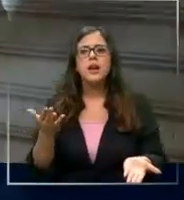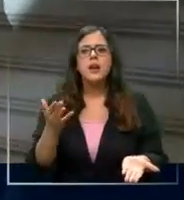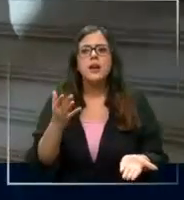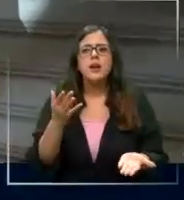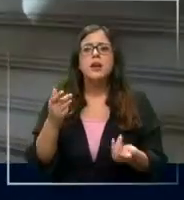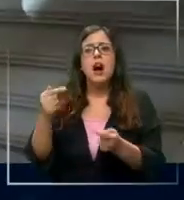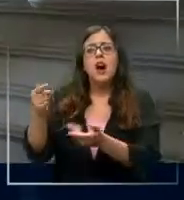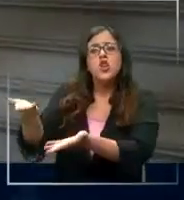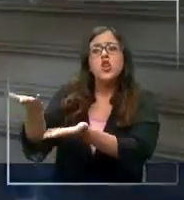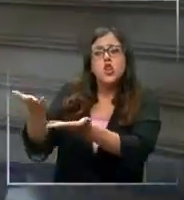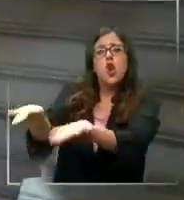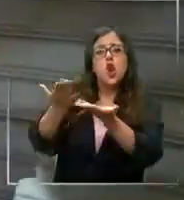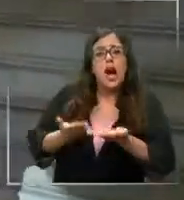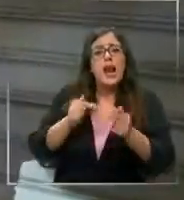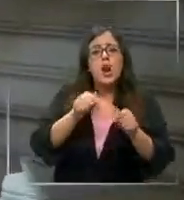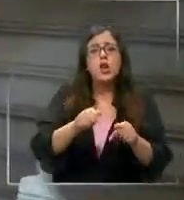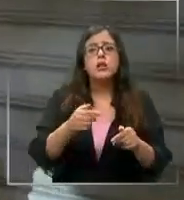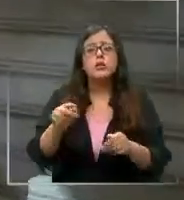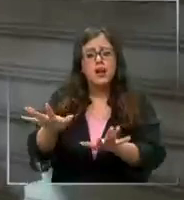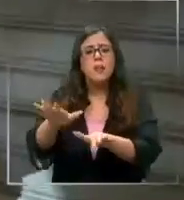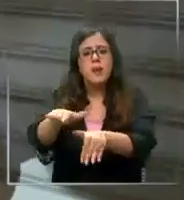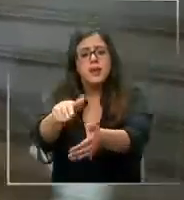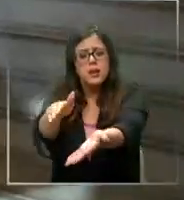porque la regalaron. ¿A verla?